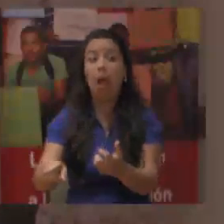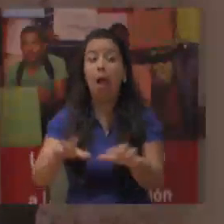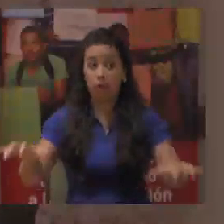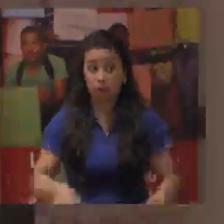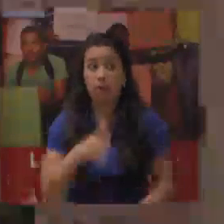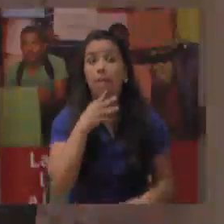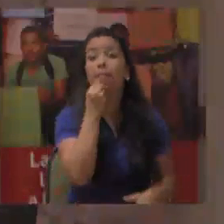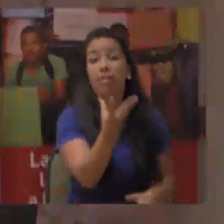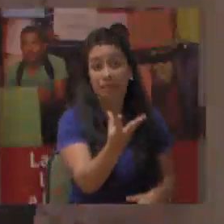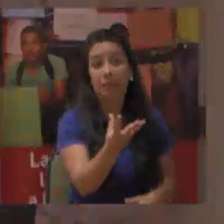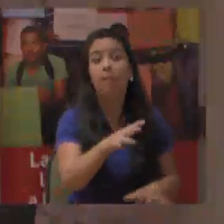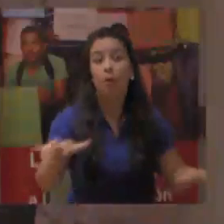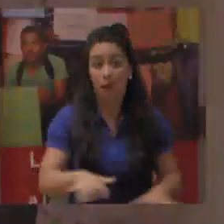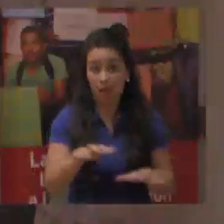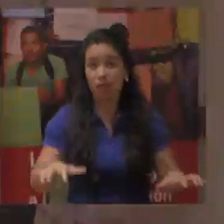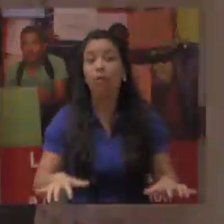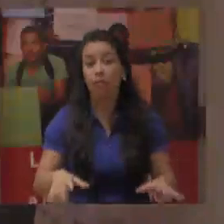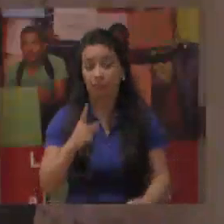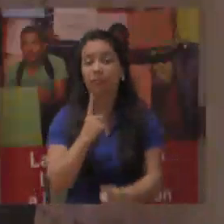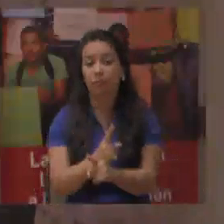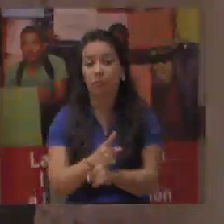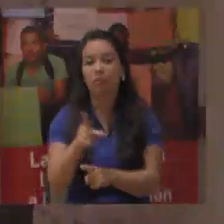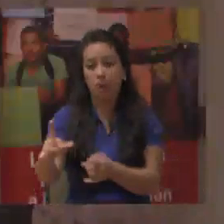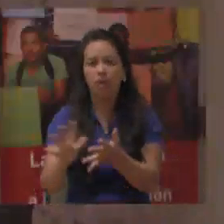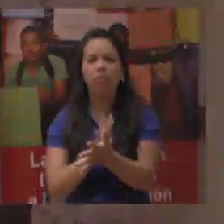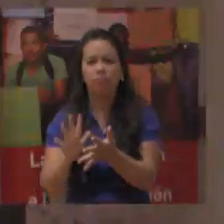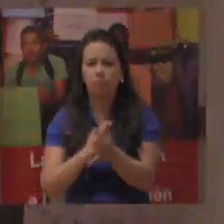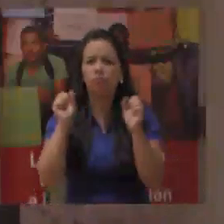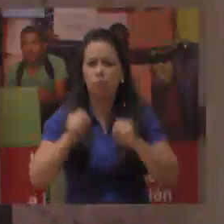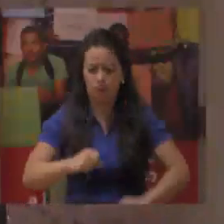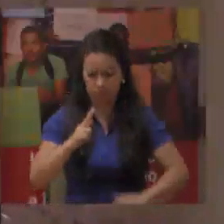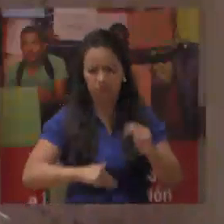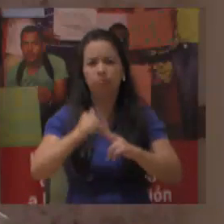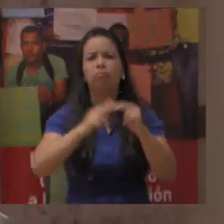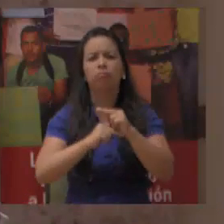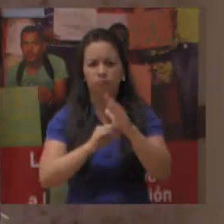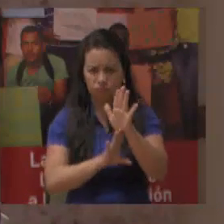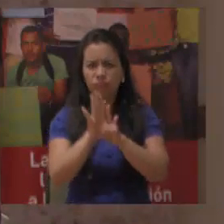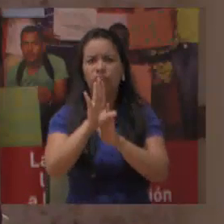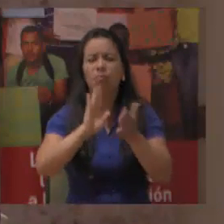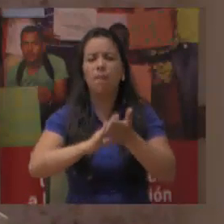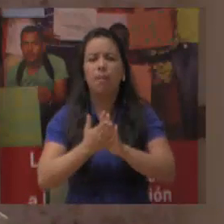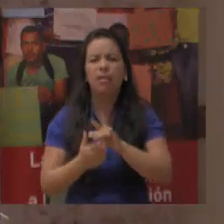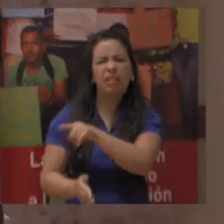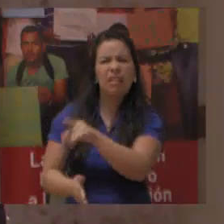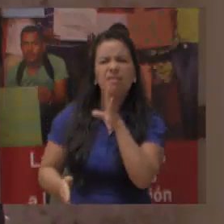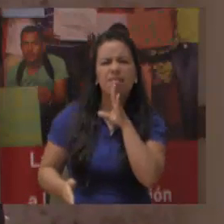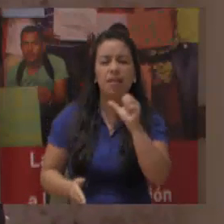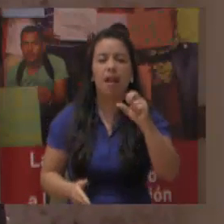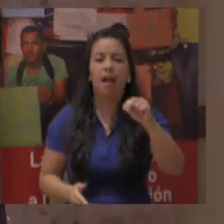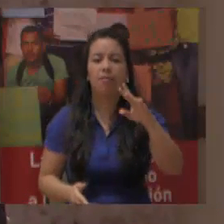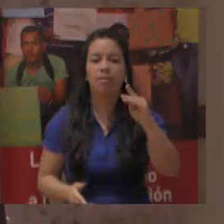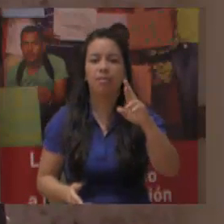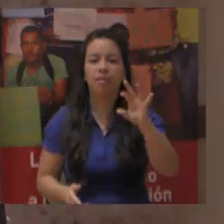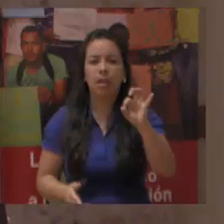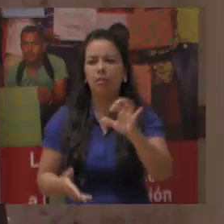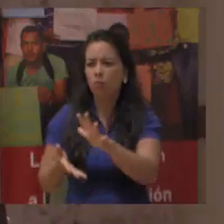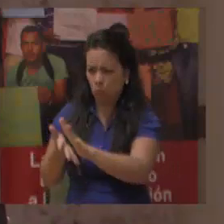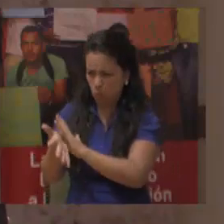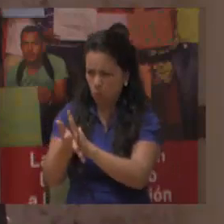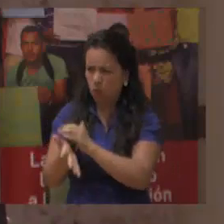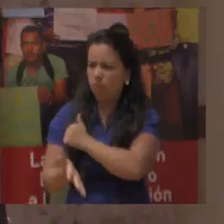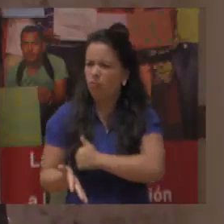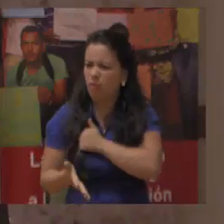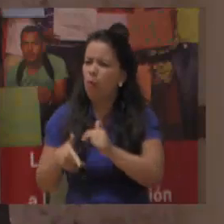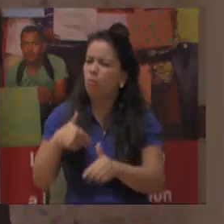empresario que decidió apostarle a la construcción de paz. Andrés, ¿por qué no nos contás un poco cómo ha